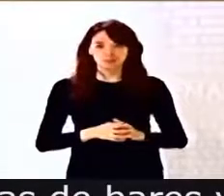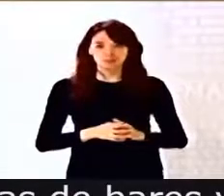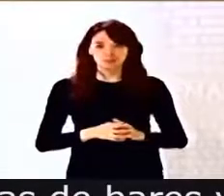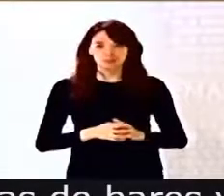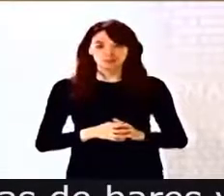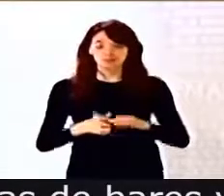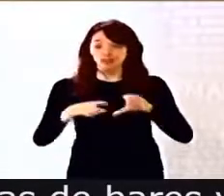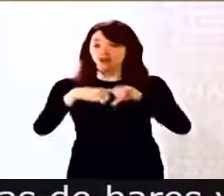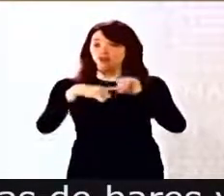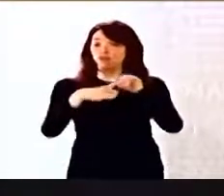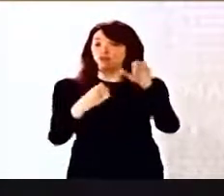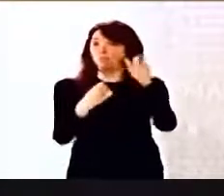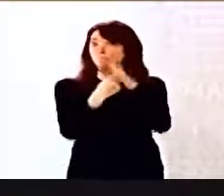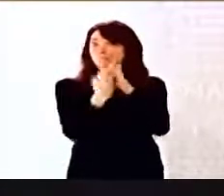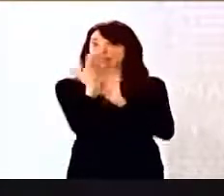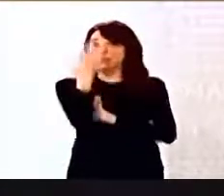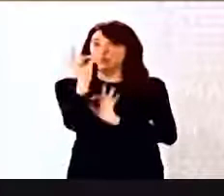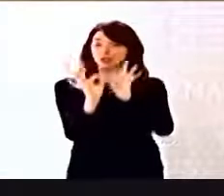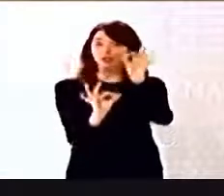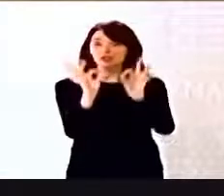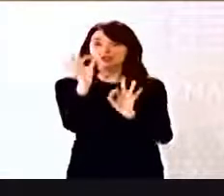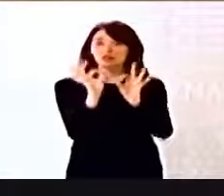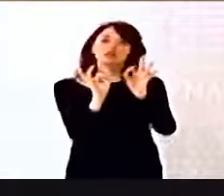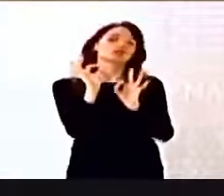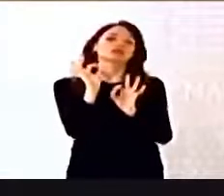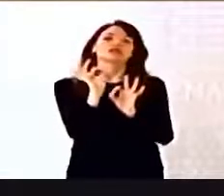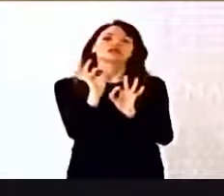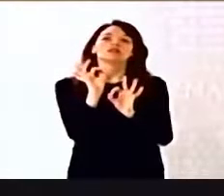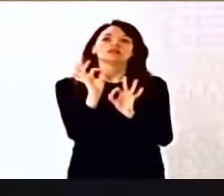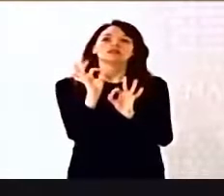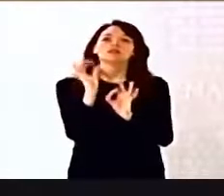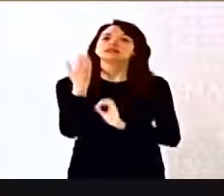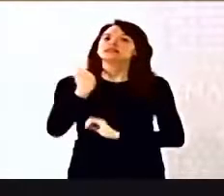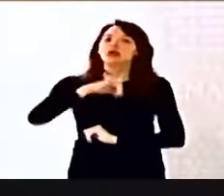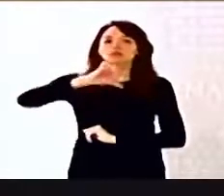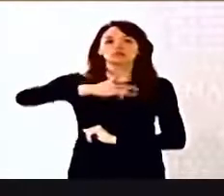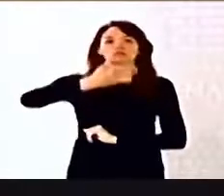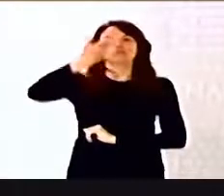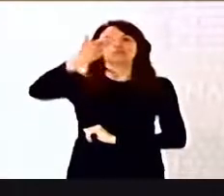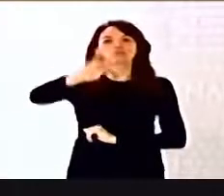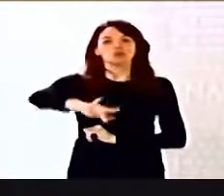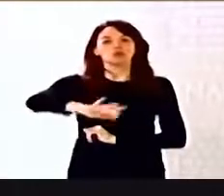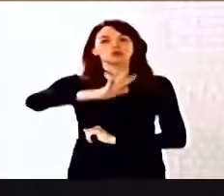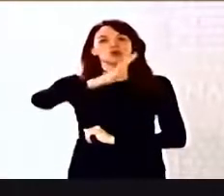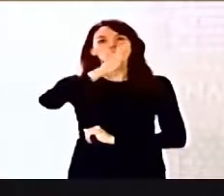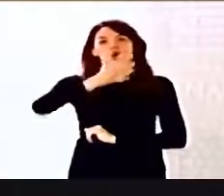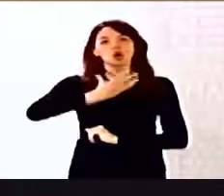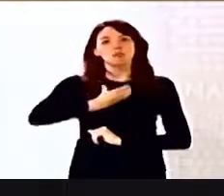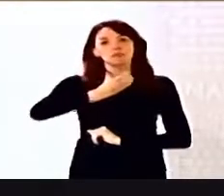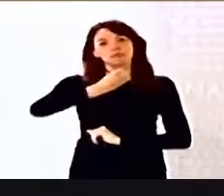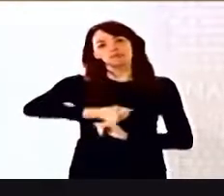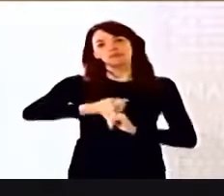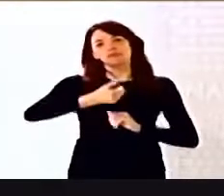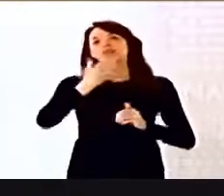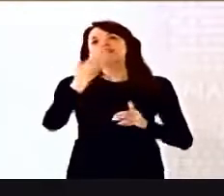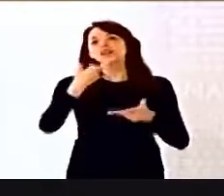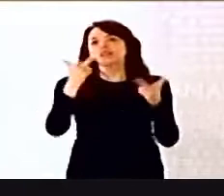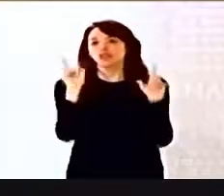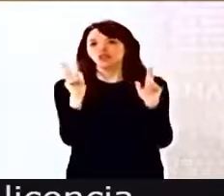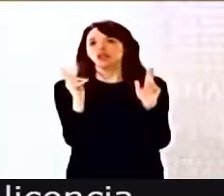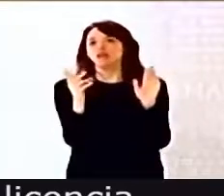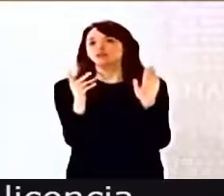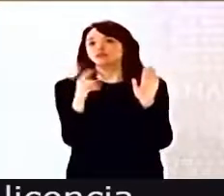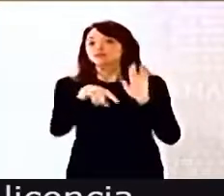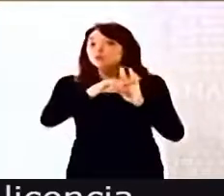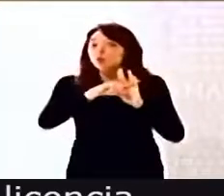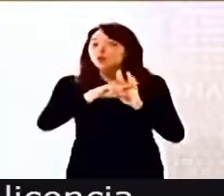Un aforo máximo del 50% a lo que estaba ya concedido por la licencia municipal de apertura. Y